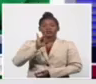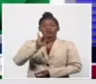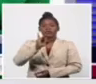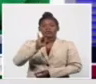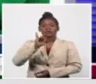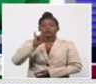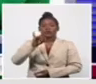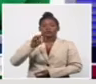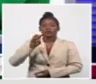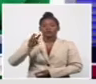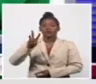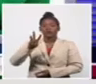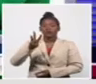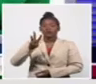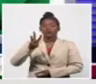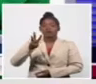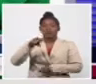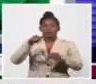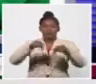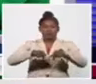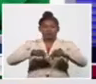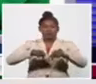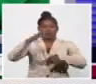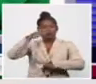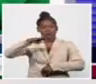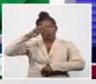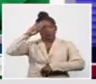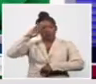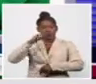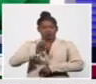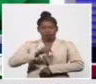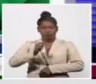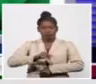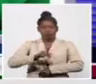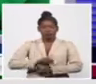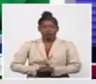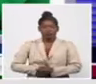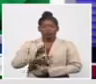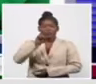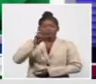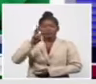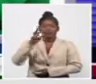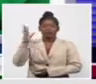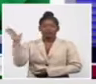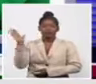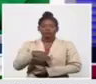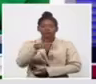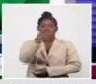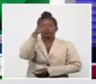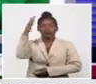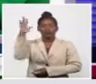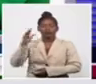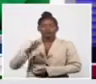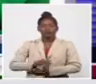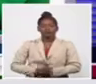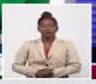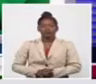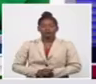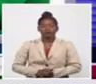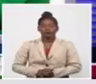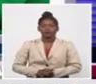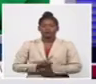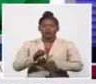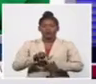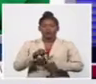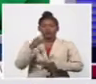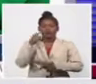793 autóctonos y 23 importados. Ahí, como ustedes pueden verlo en